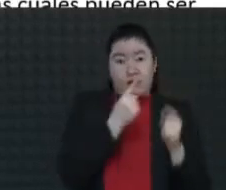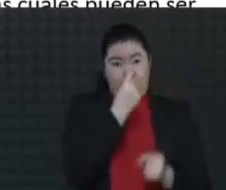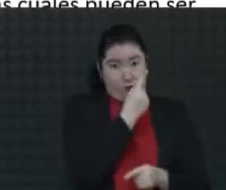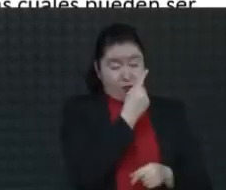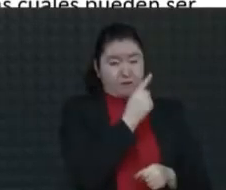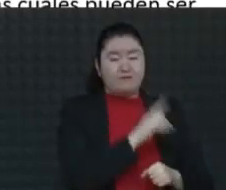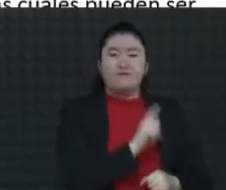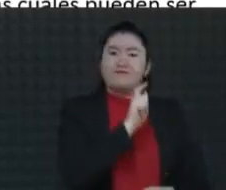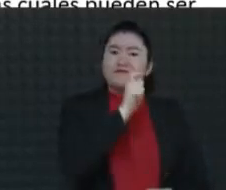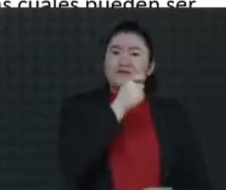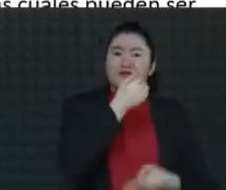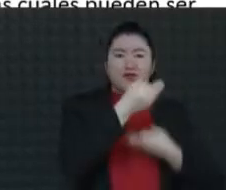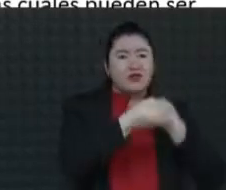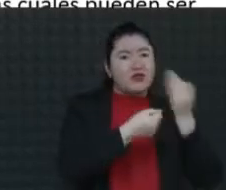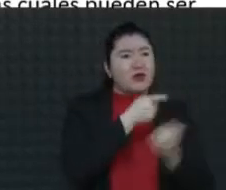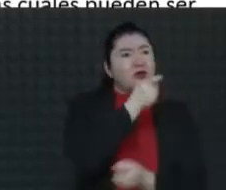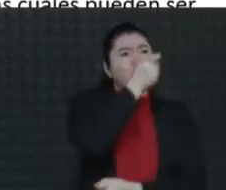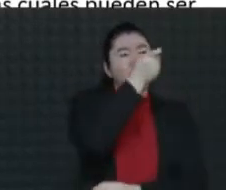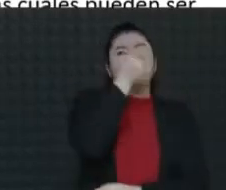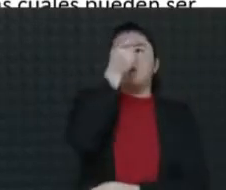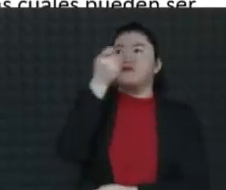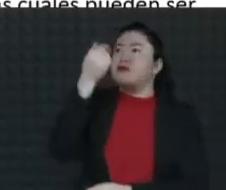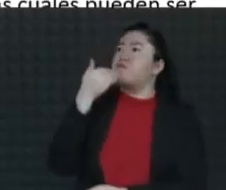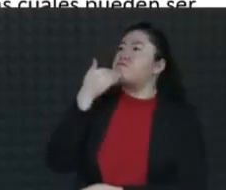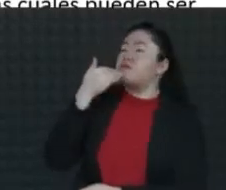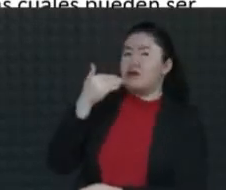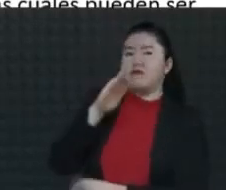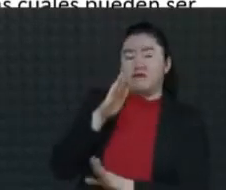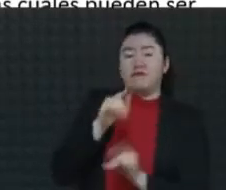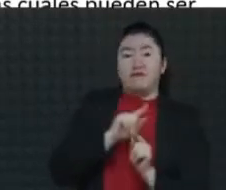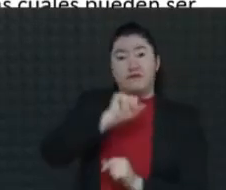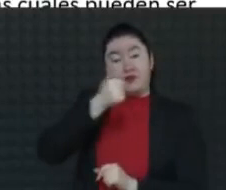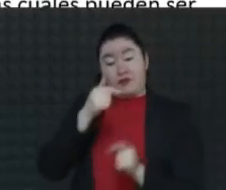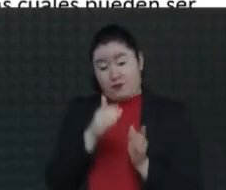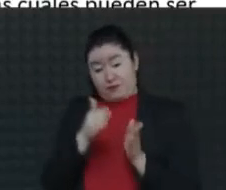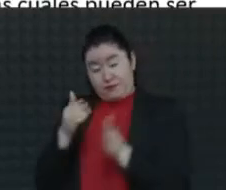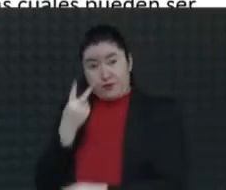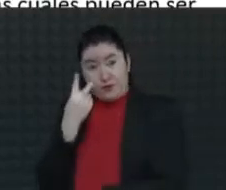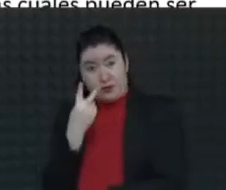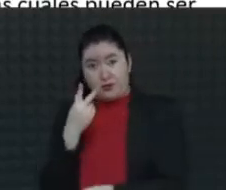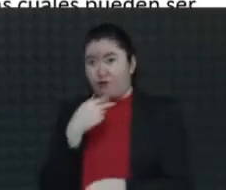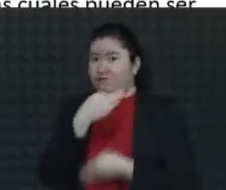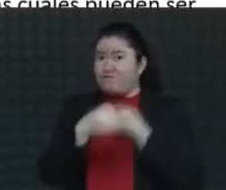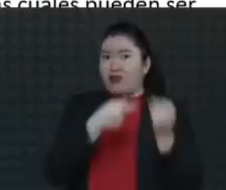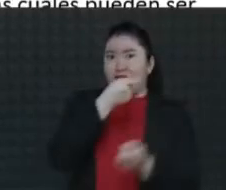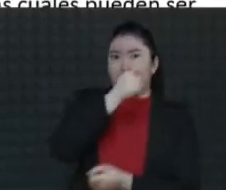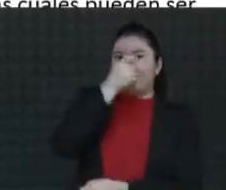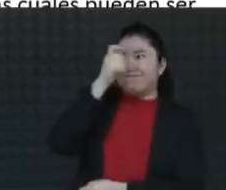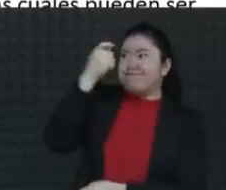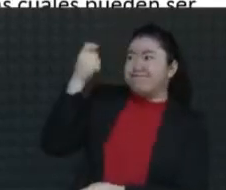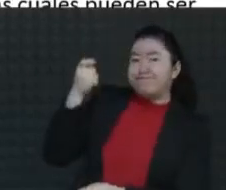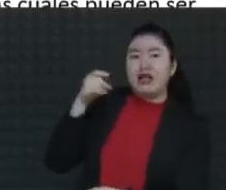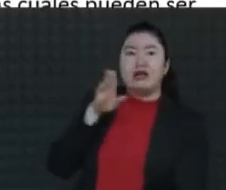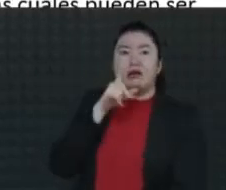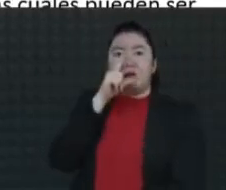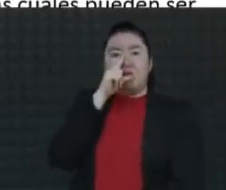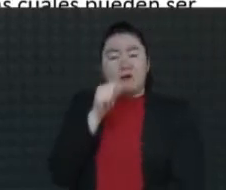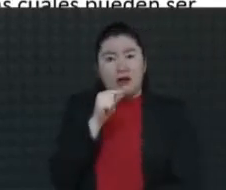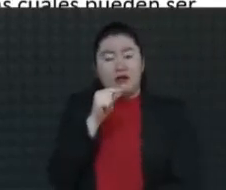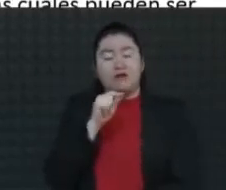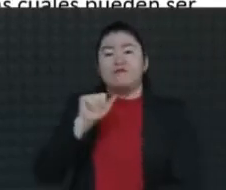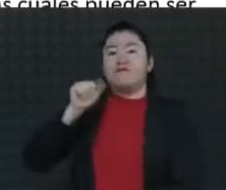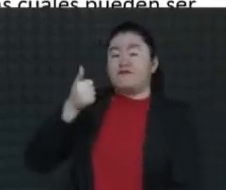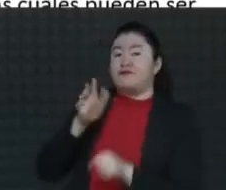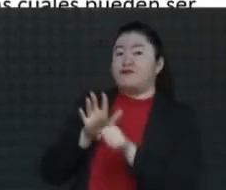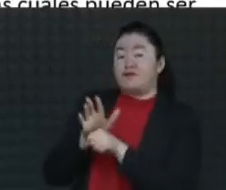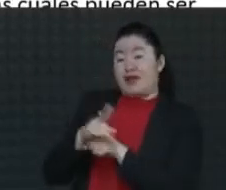1, donde todos los pernos están intactos. Escenario 2, en donde todos los pernos fallan. Escenario 3, en donde 10 metros de